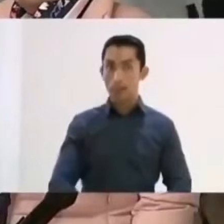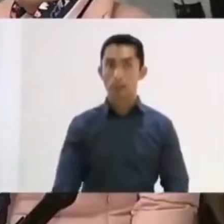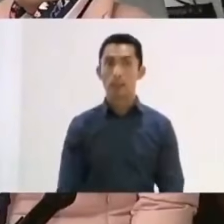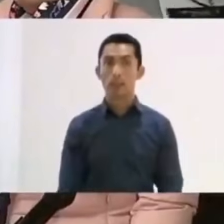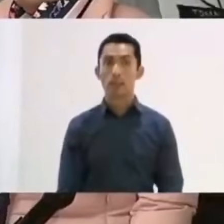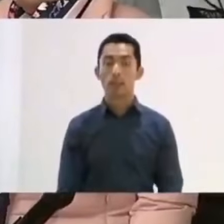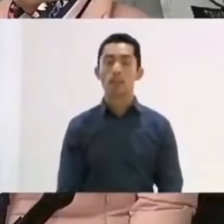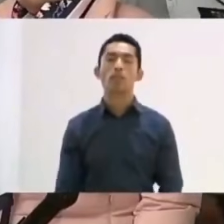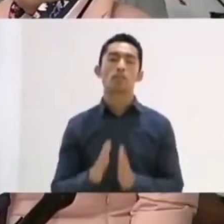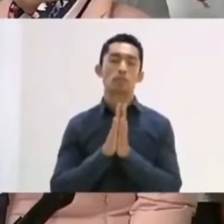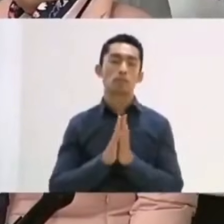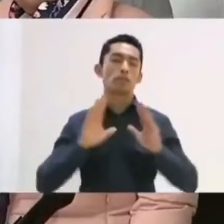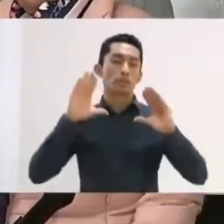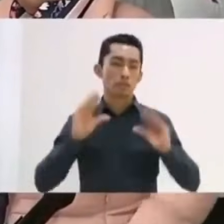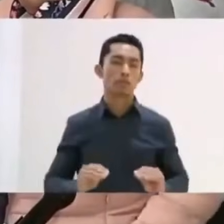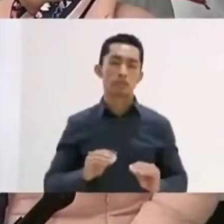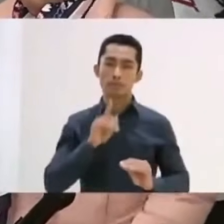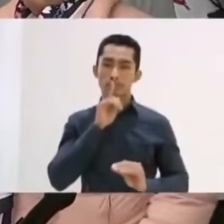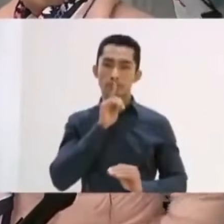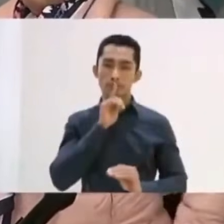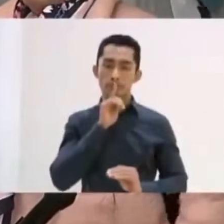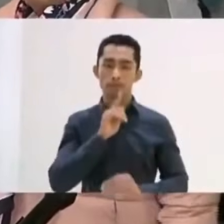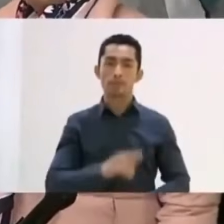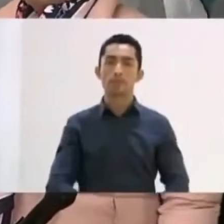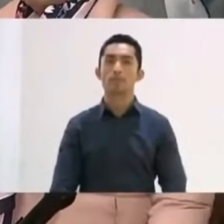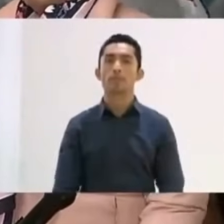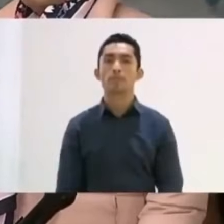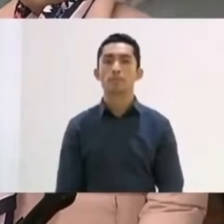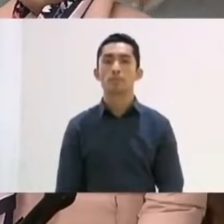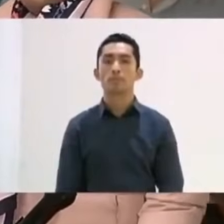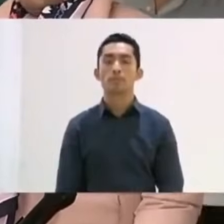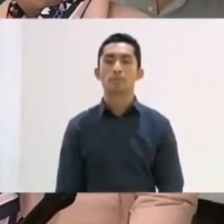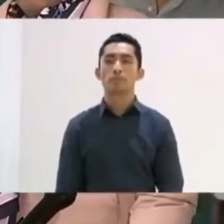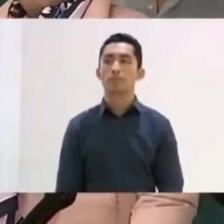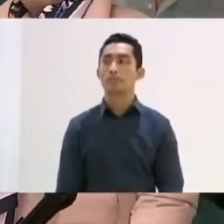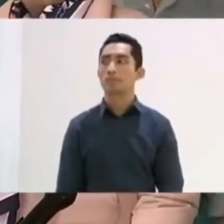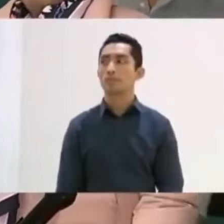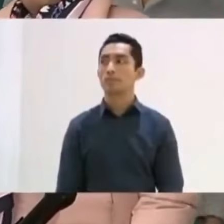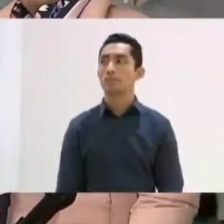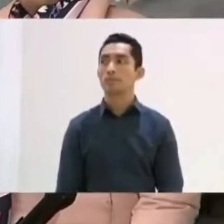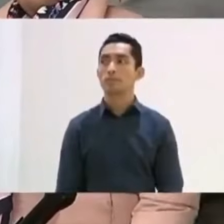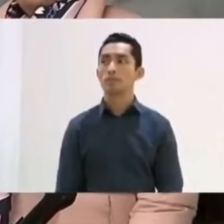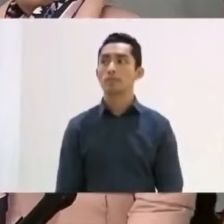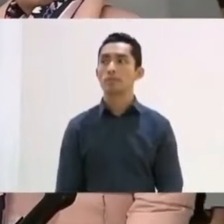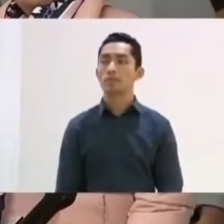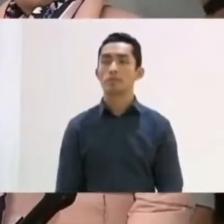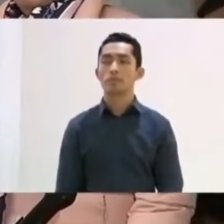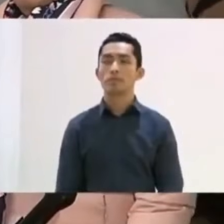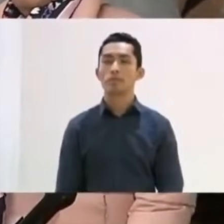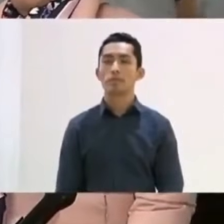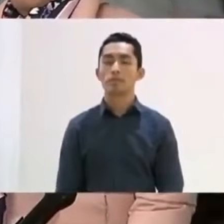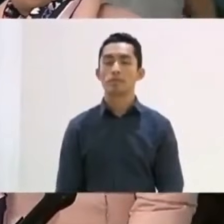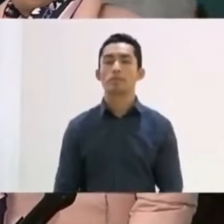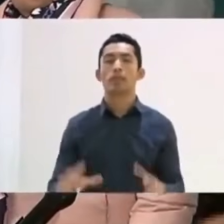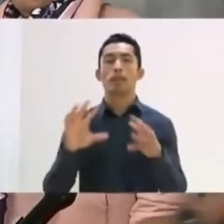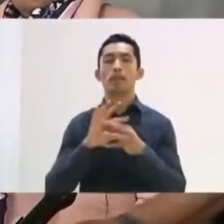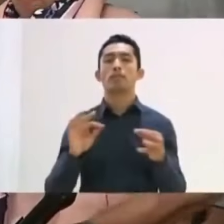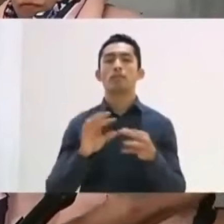guarden silencio miren estamos aquí